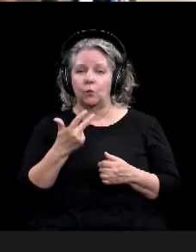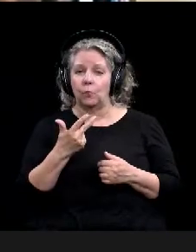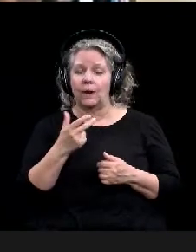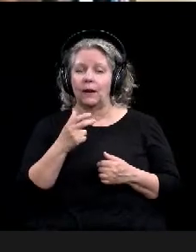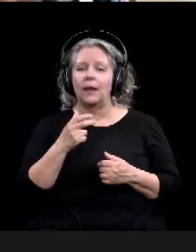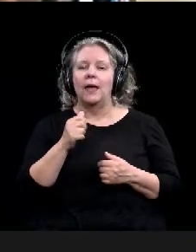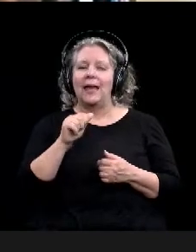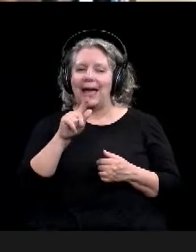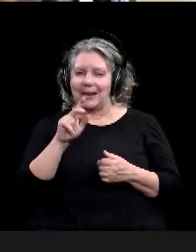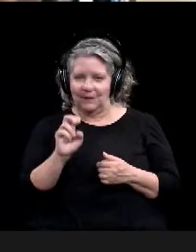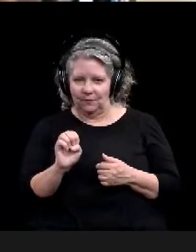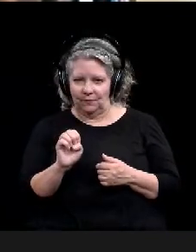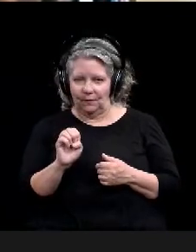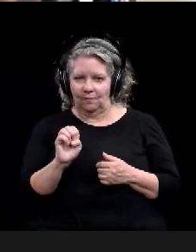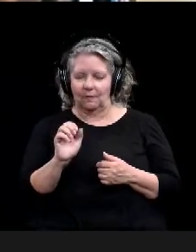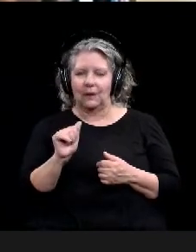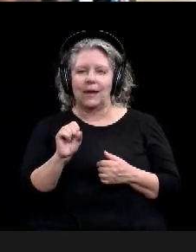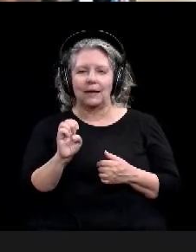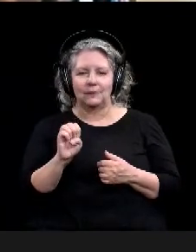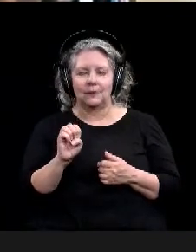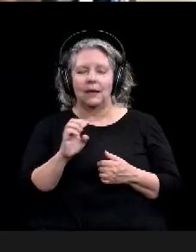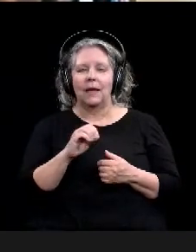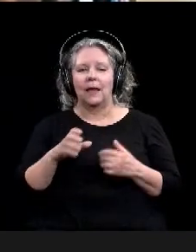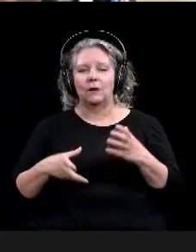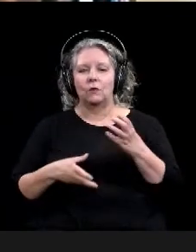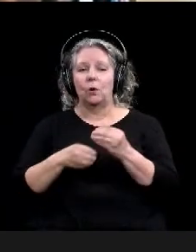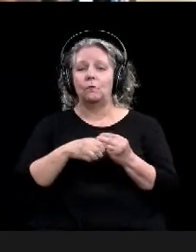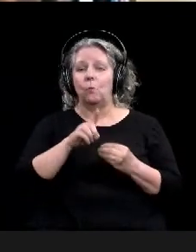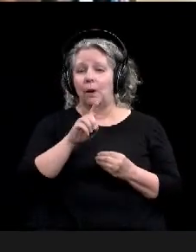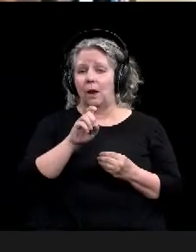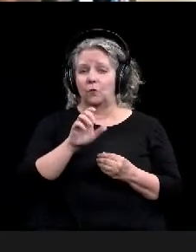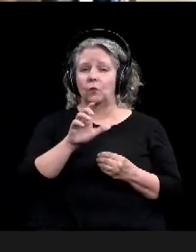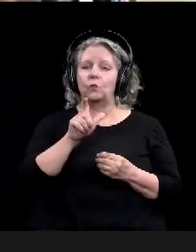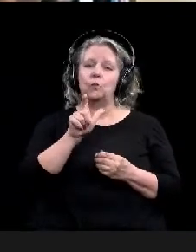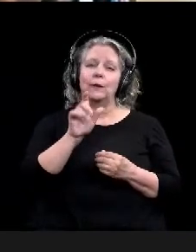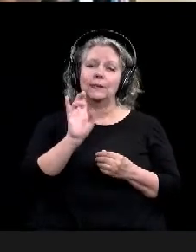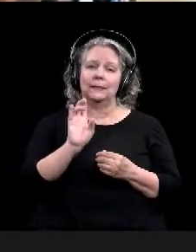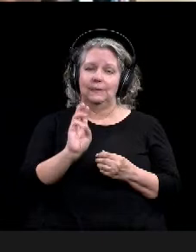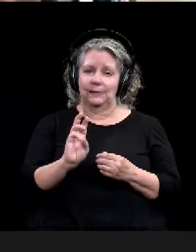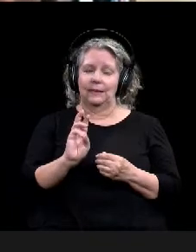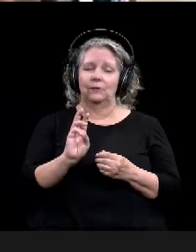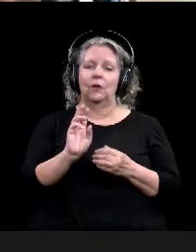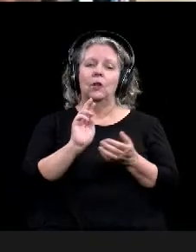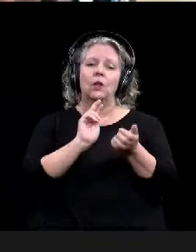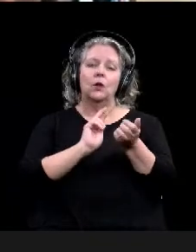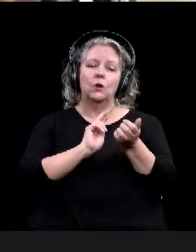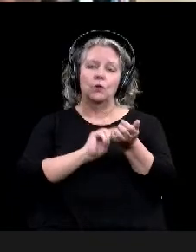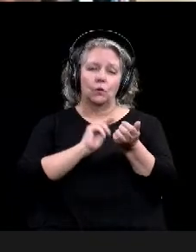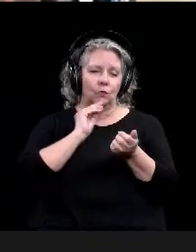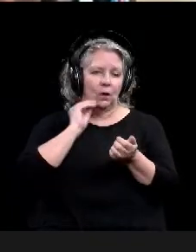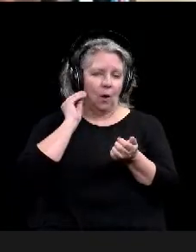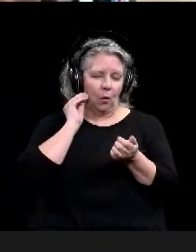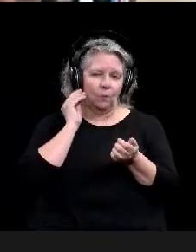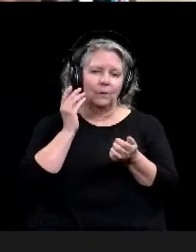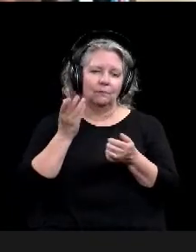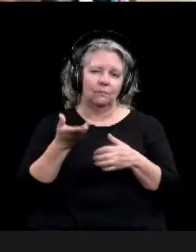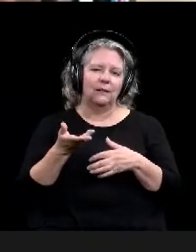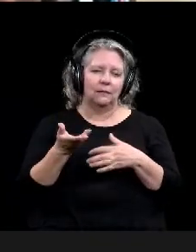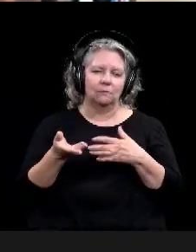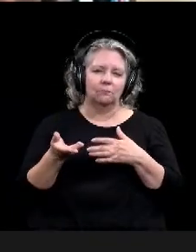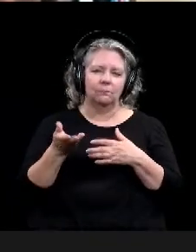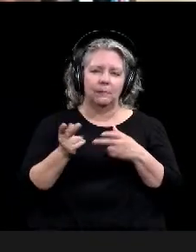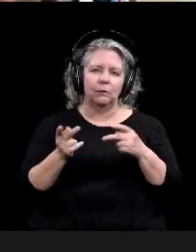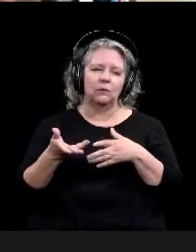146 totales asociados fatales unidades asociados con esos niños